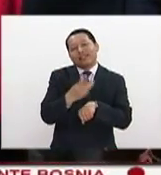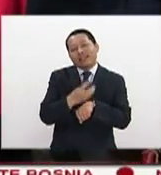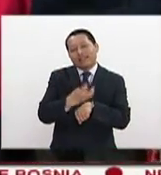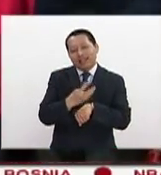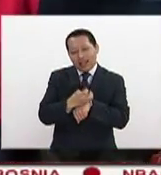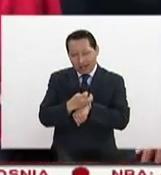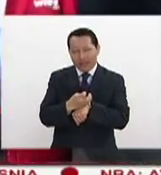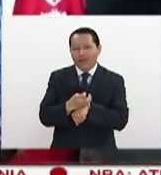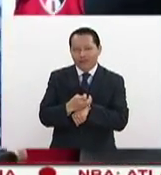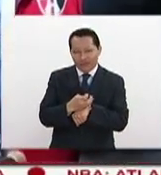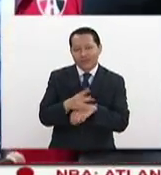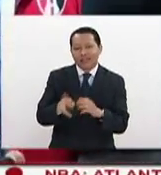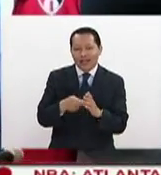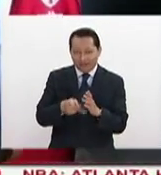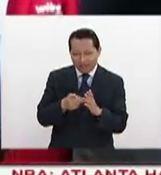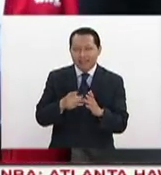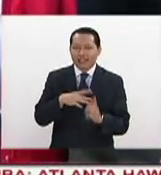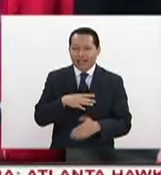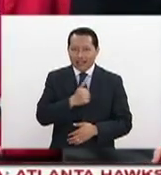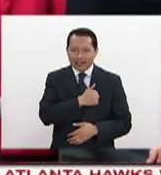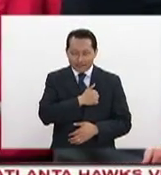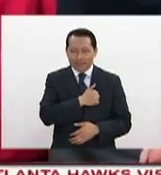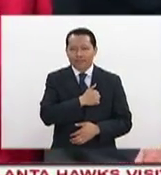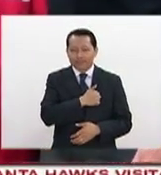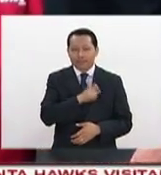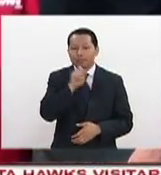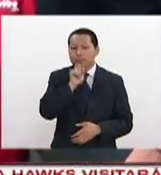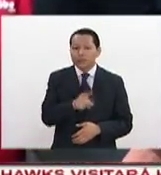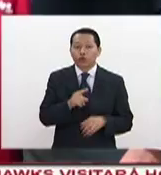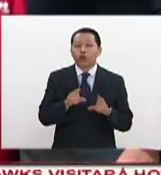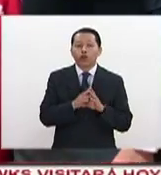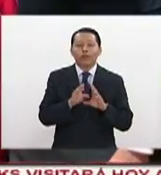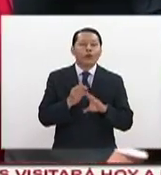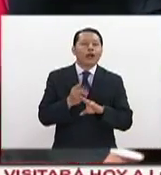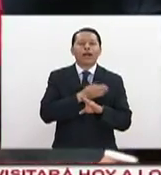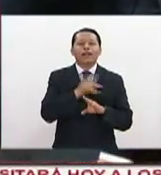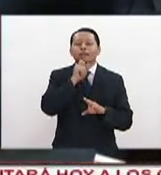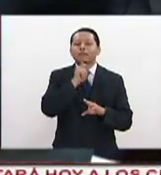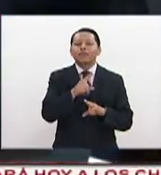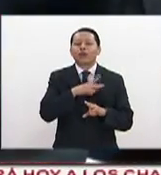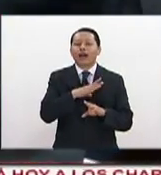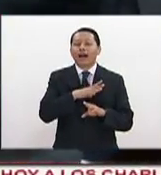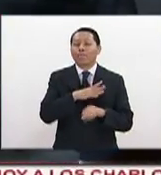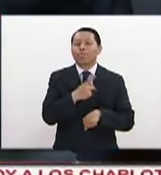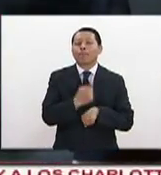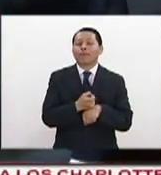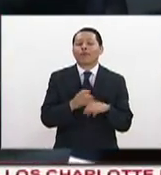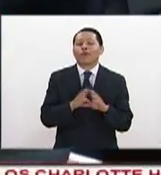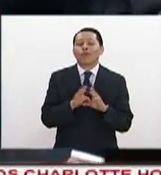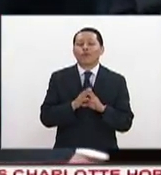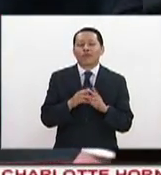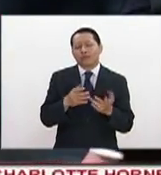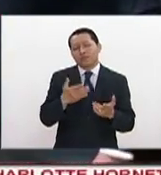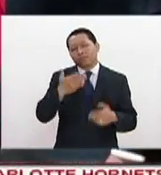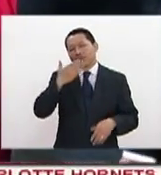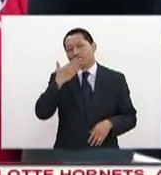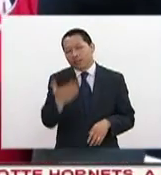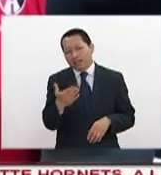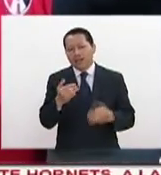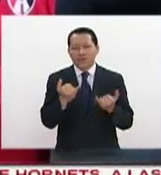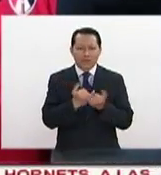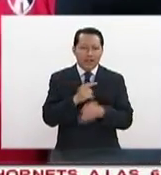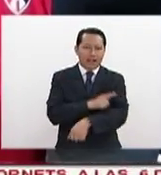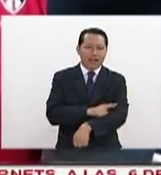que llega a ser el técnico de los rojinegros. En su primera parte, le fue bien llegando a